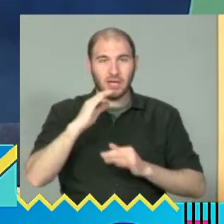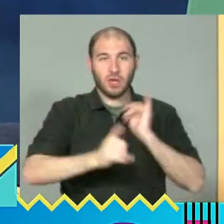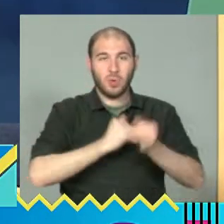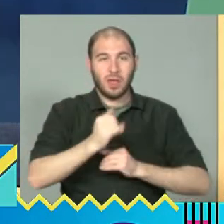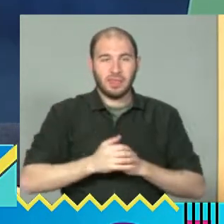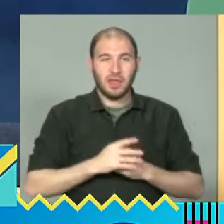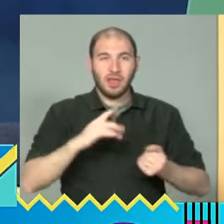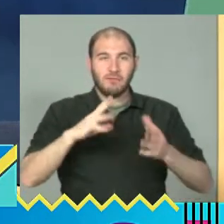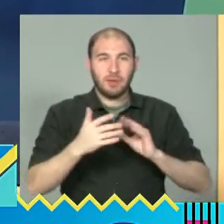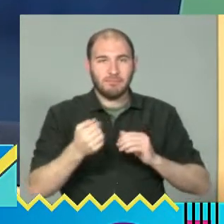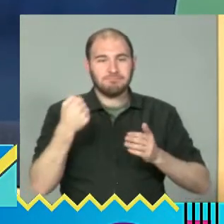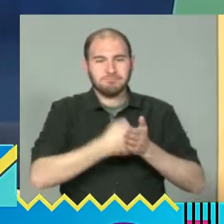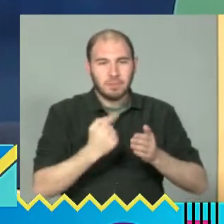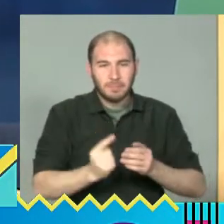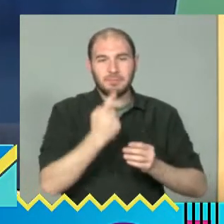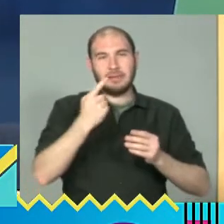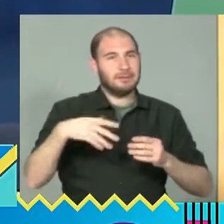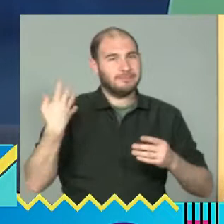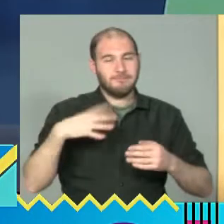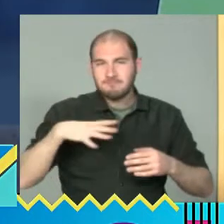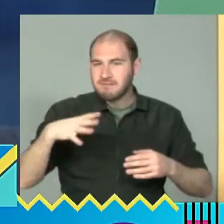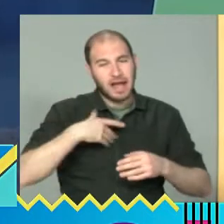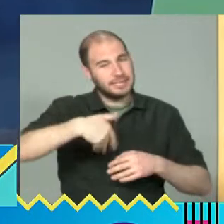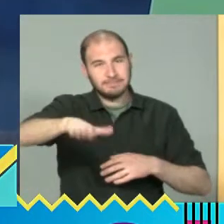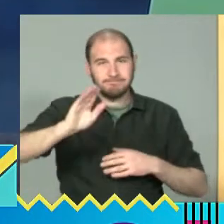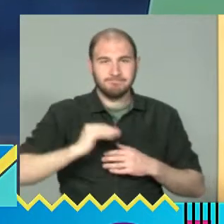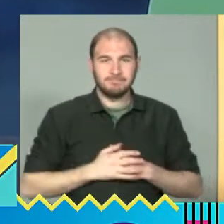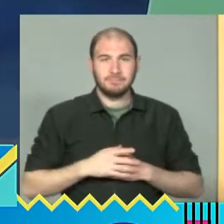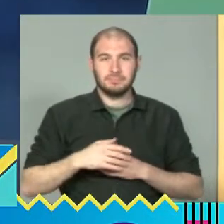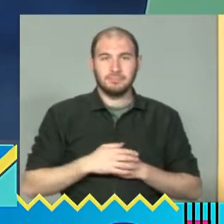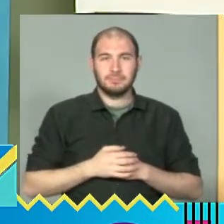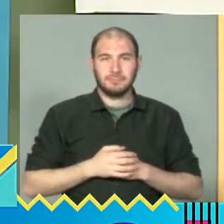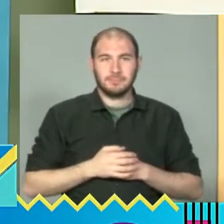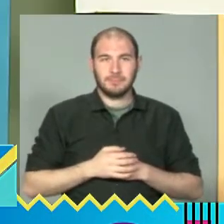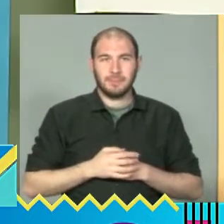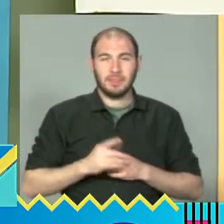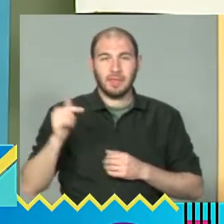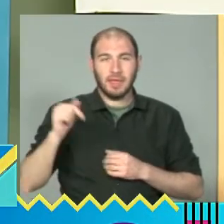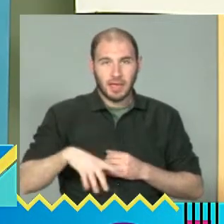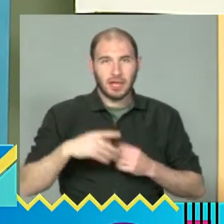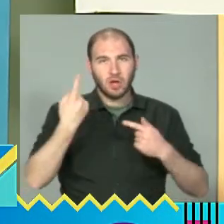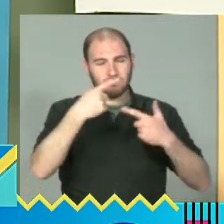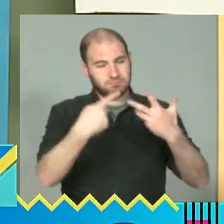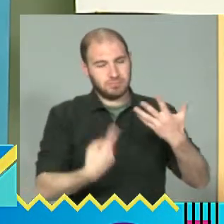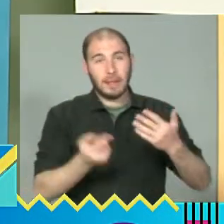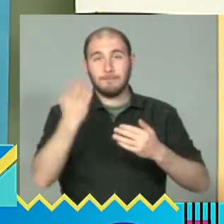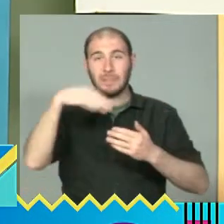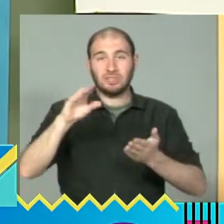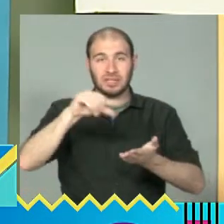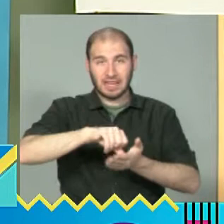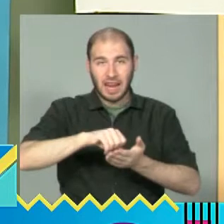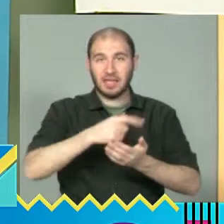forma es la primera batalla de una guerra que se estaría desarrollando a nivel económico. Bien, en este caso hay acciones del Banco Central,